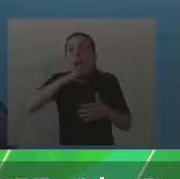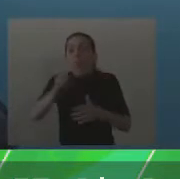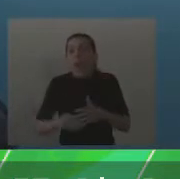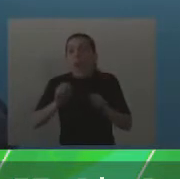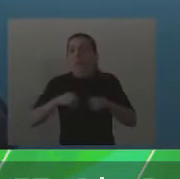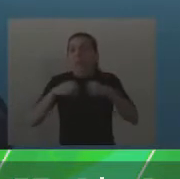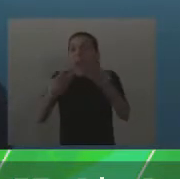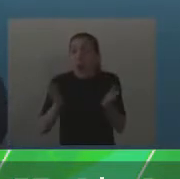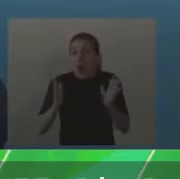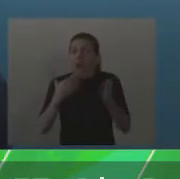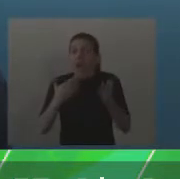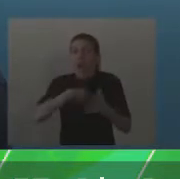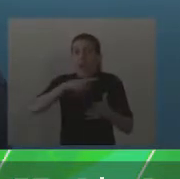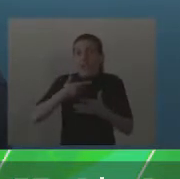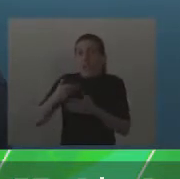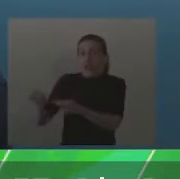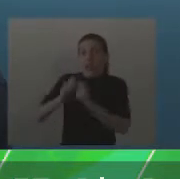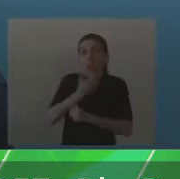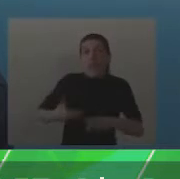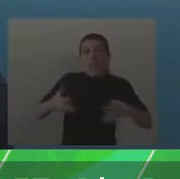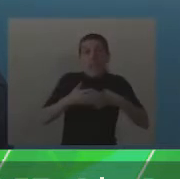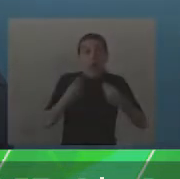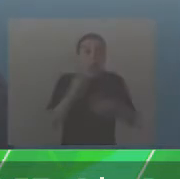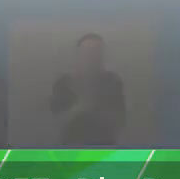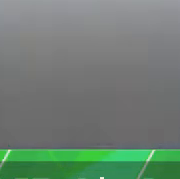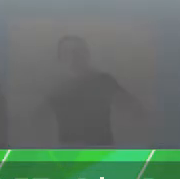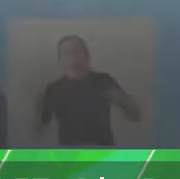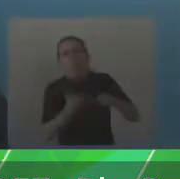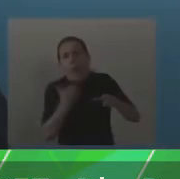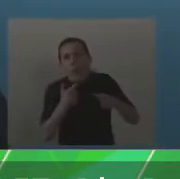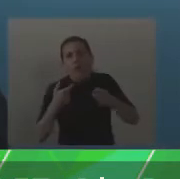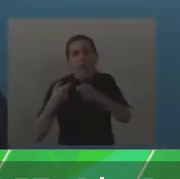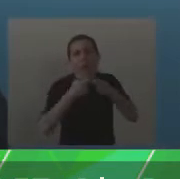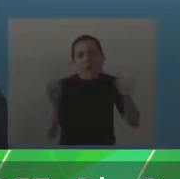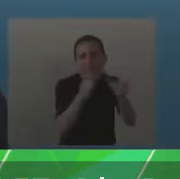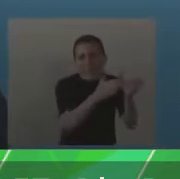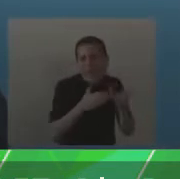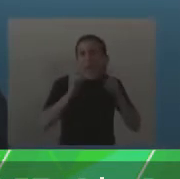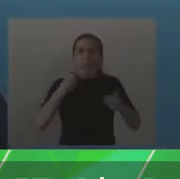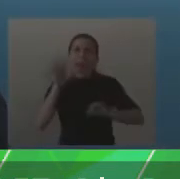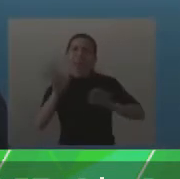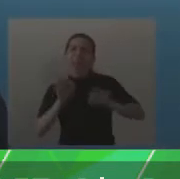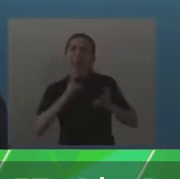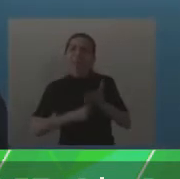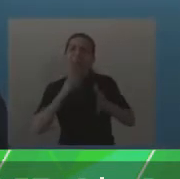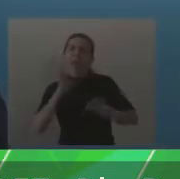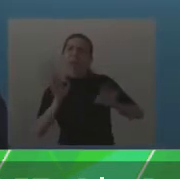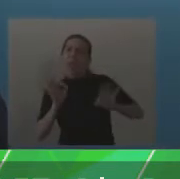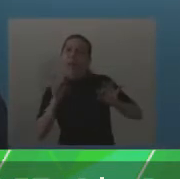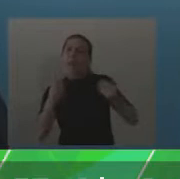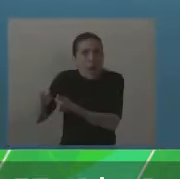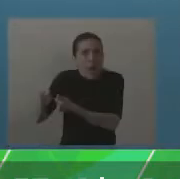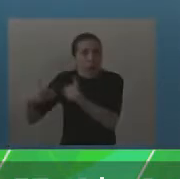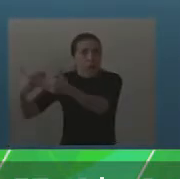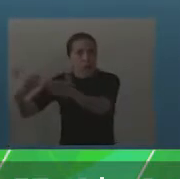defender Santa Fe y que esas inversiones realmente sigan estando en la provincia de Santa Fe. Totalmente. Diputado, muchísimas gracias por su tiempo, gracias por aclararnos